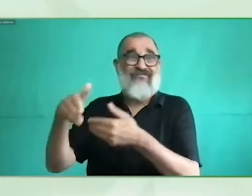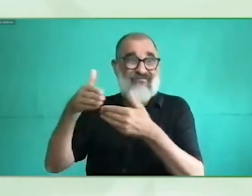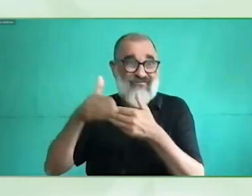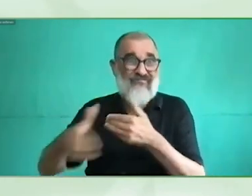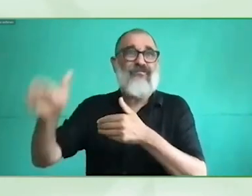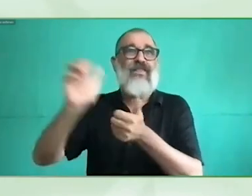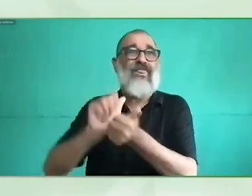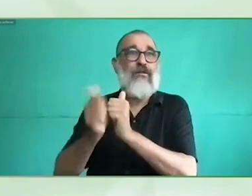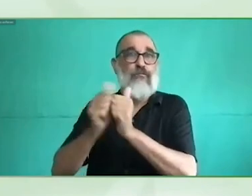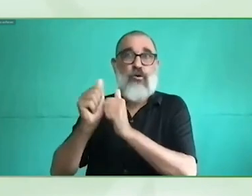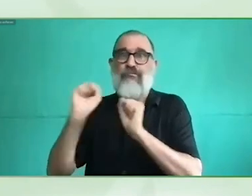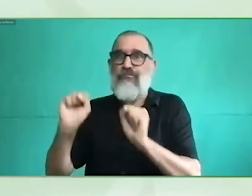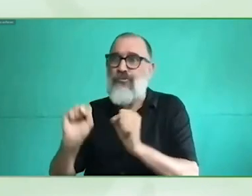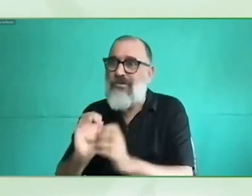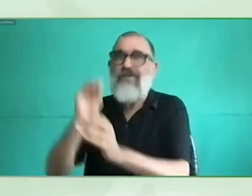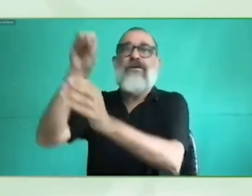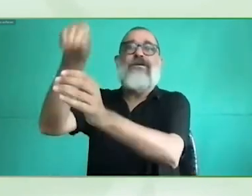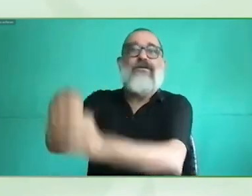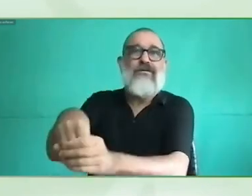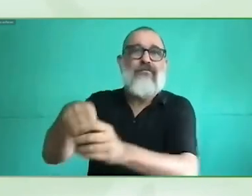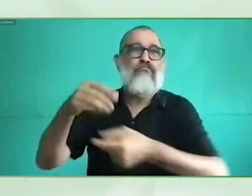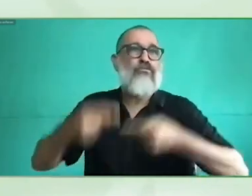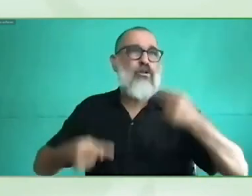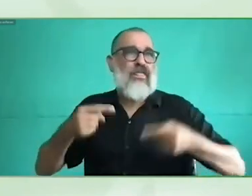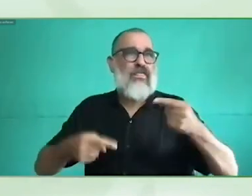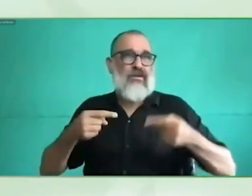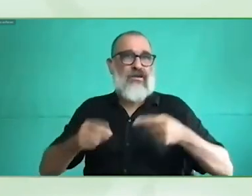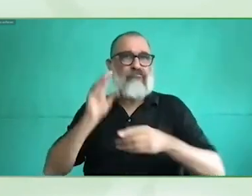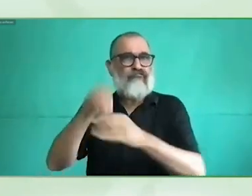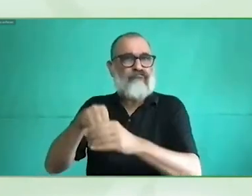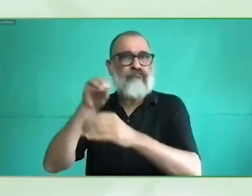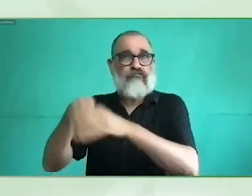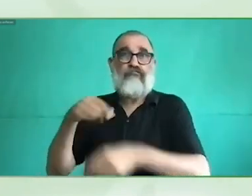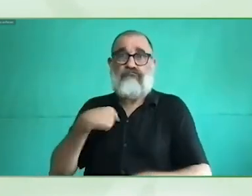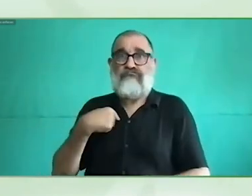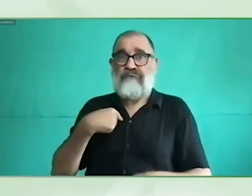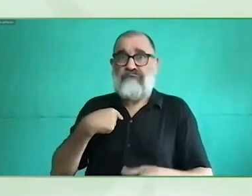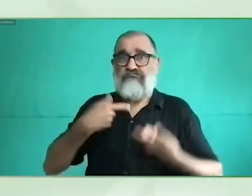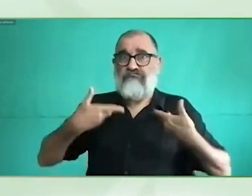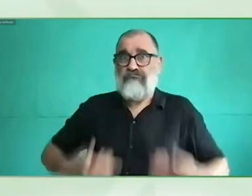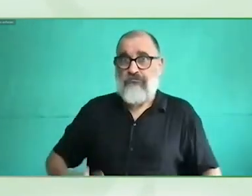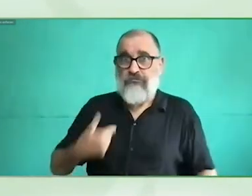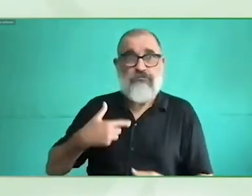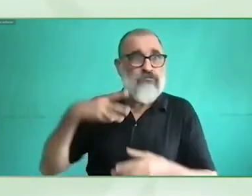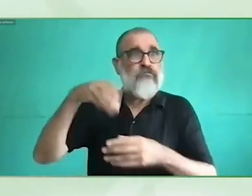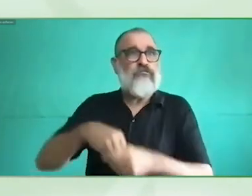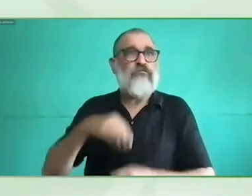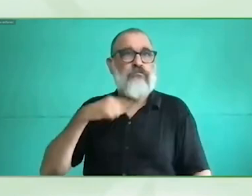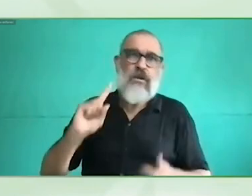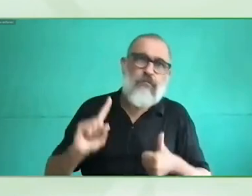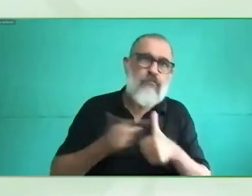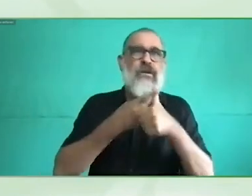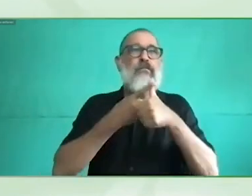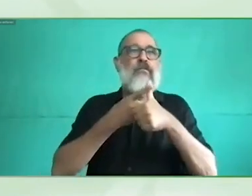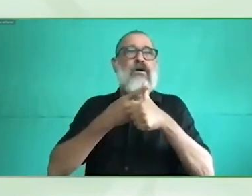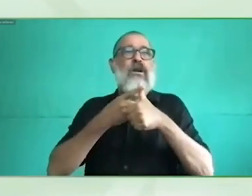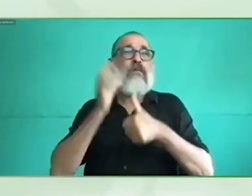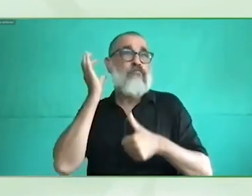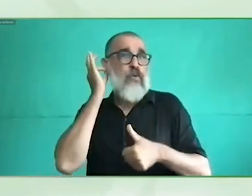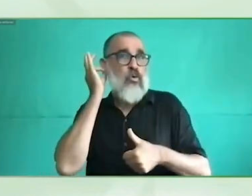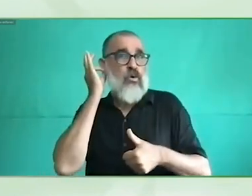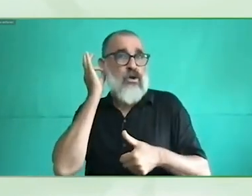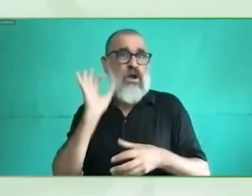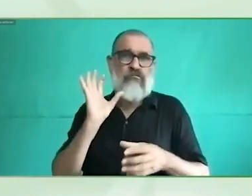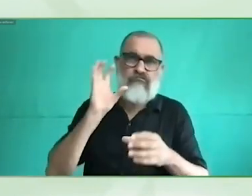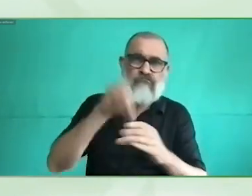que le tenemos miedo que le tenemos recelo de esta manera logré mi propio reconocimiento como